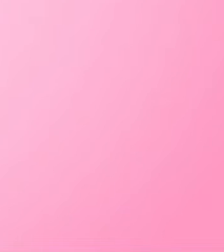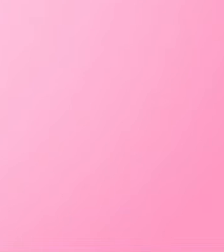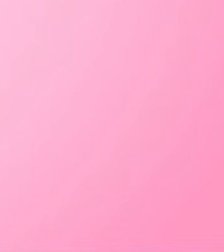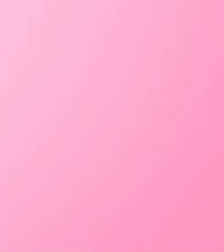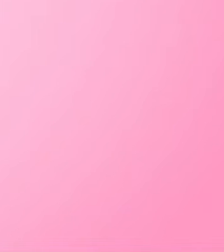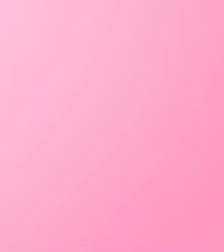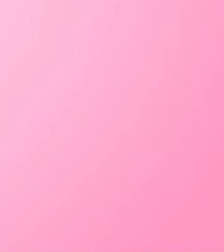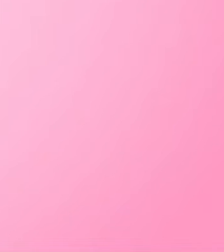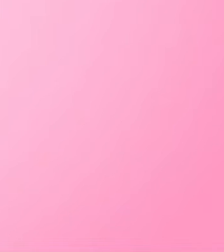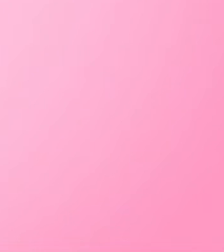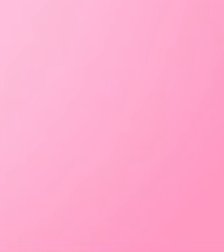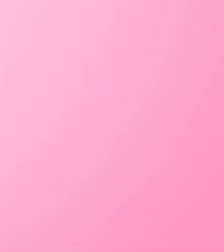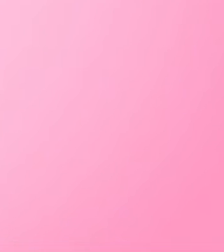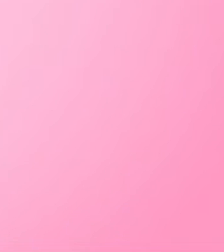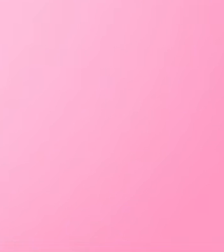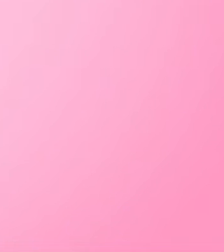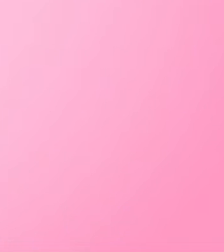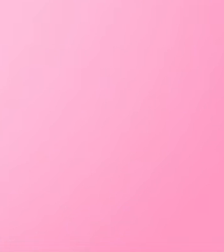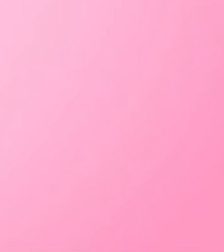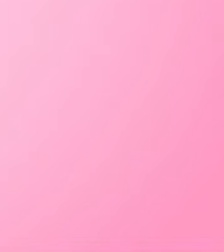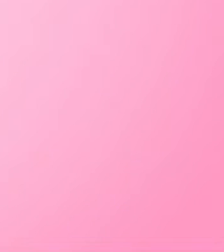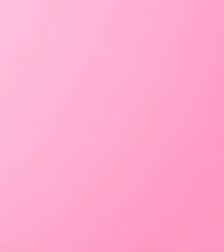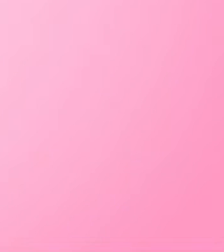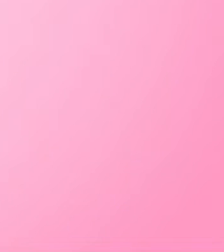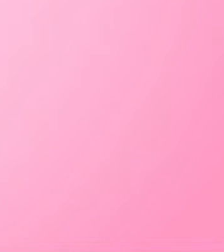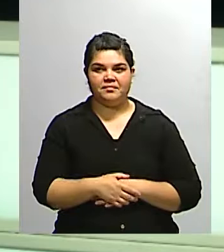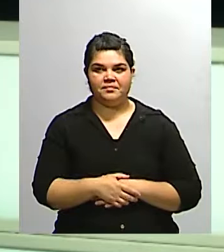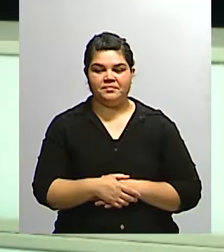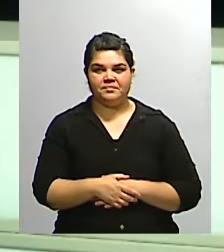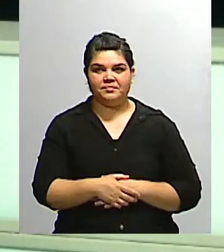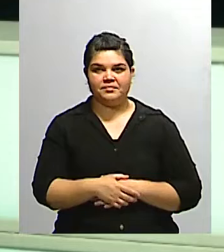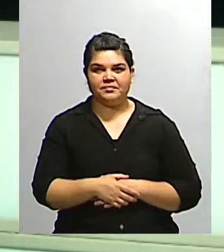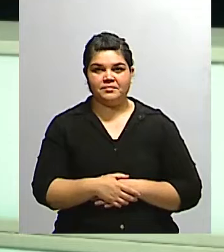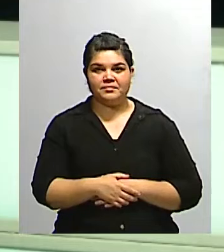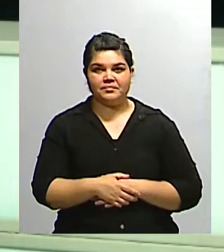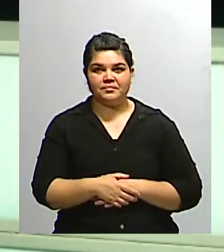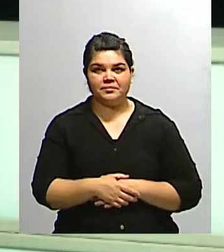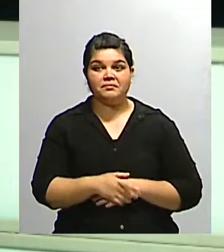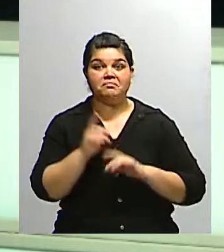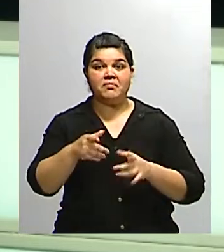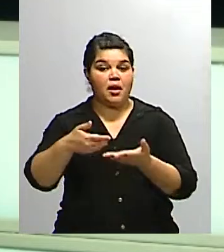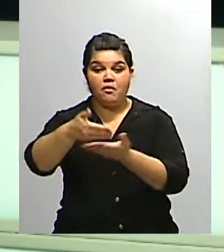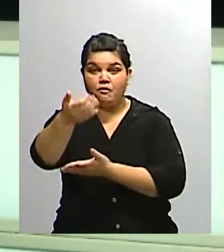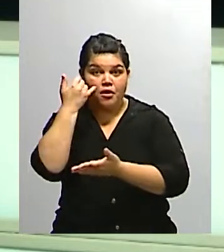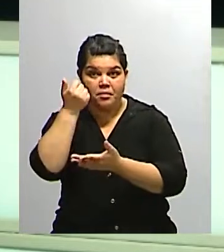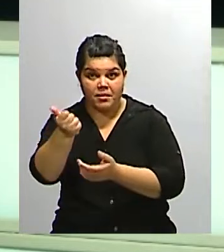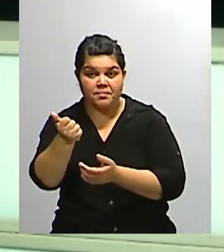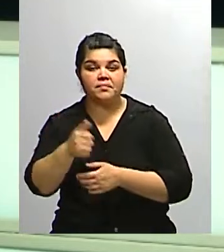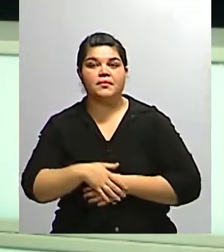La prevención de esta enfermedad está en tus manos. Bueno, después del informe también tenemos que destacar